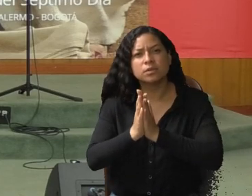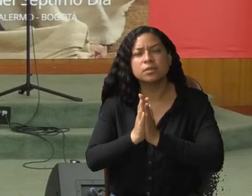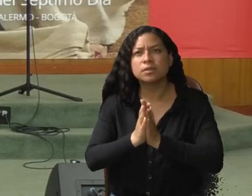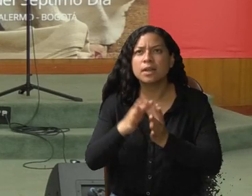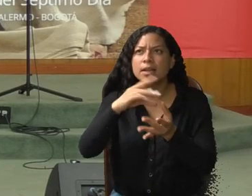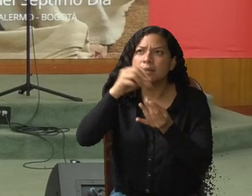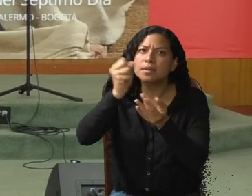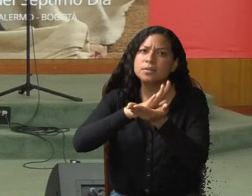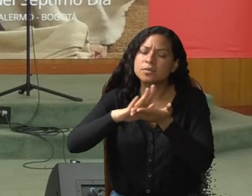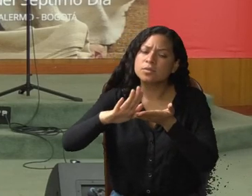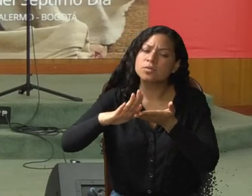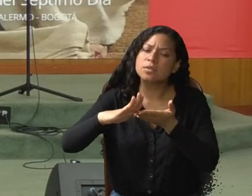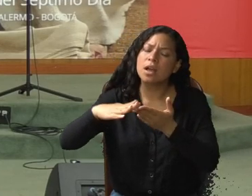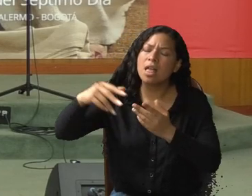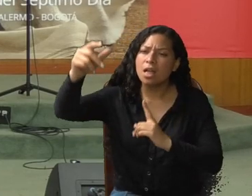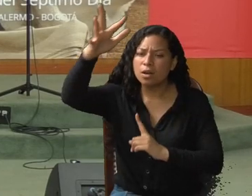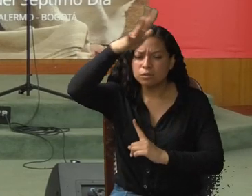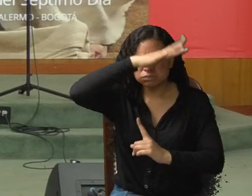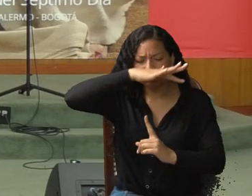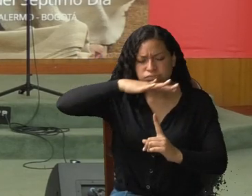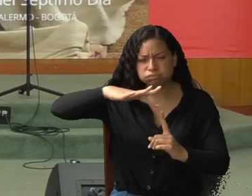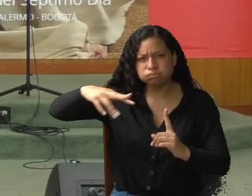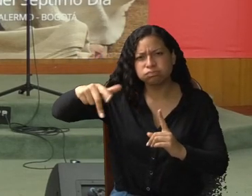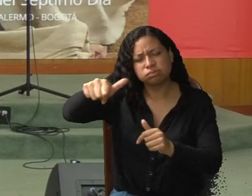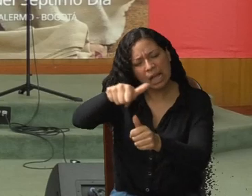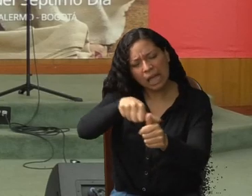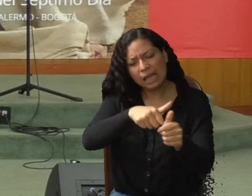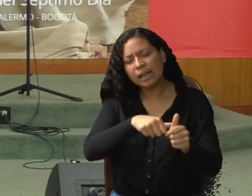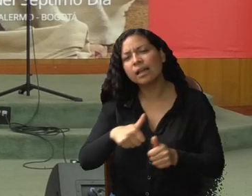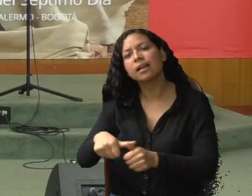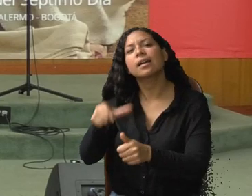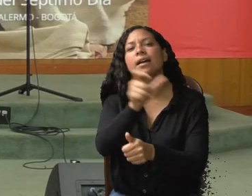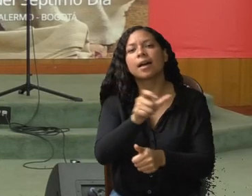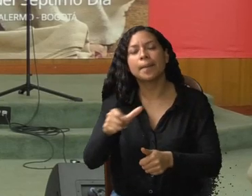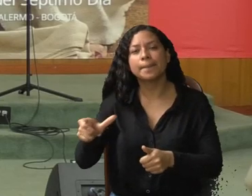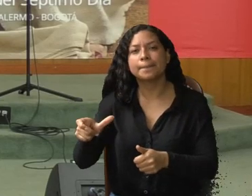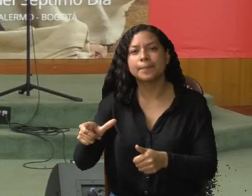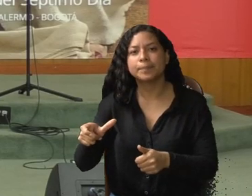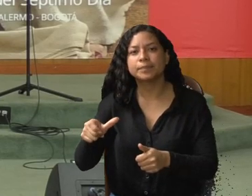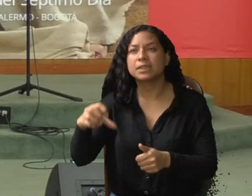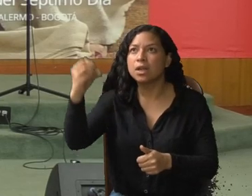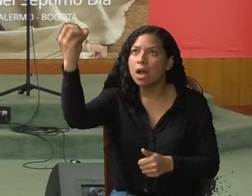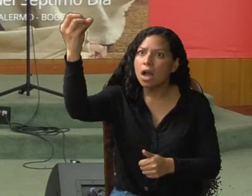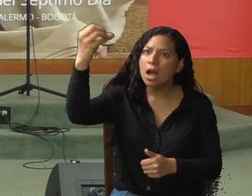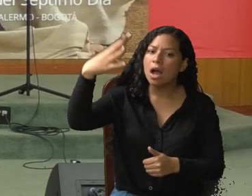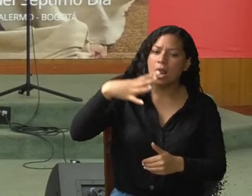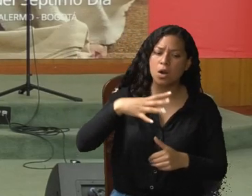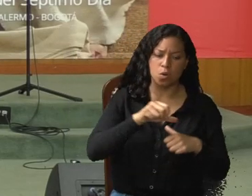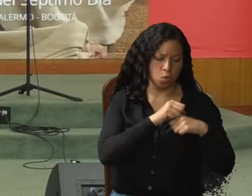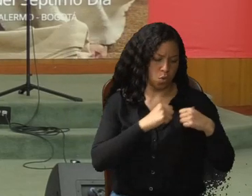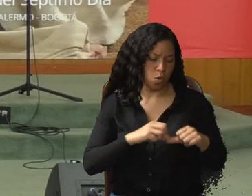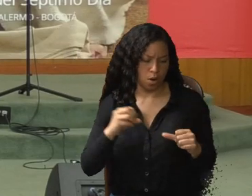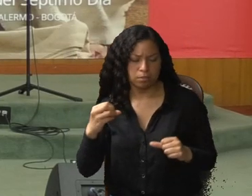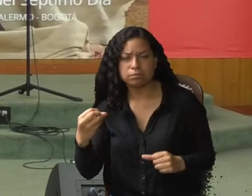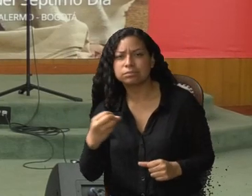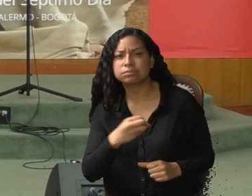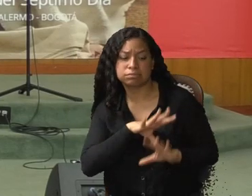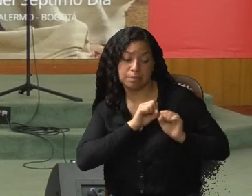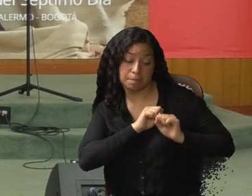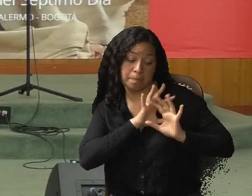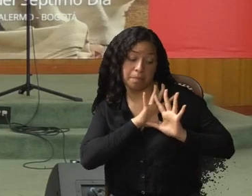vida y que esa luz que necesitamos permanezca en nuestro corazón, brille y crezca.